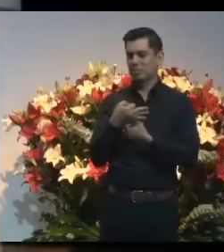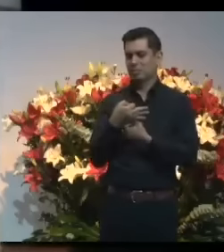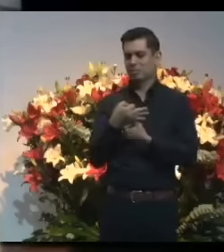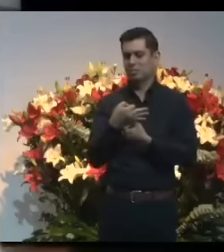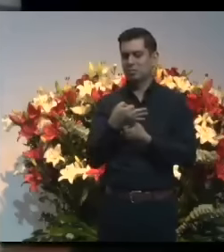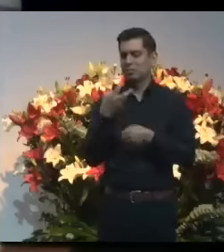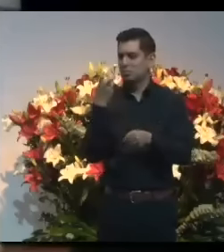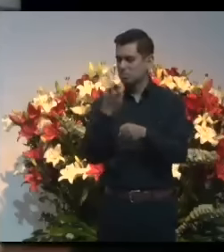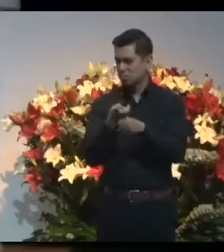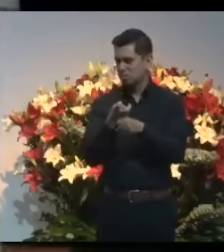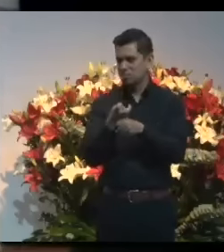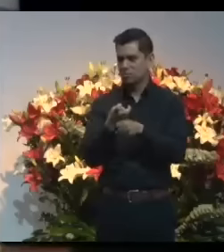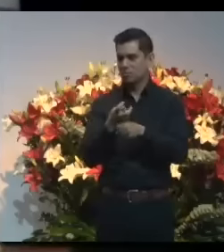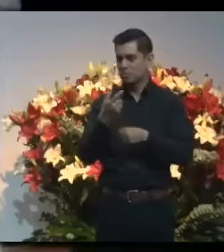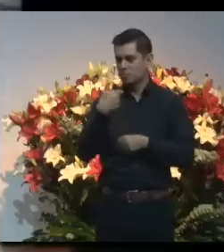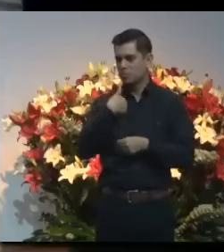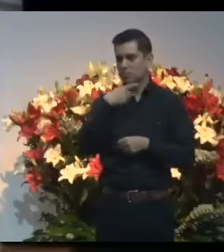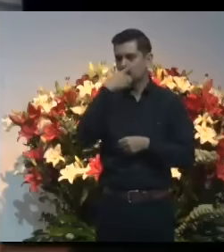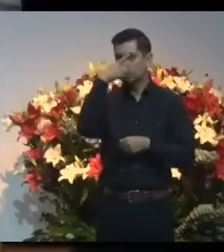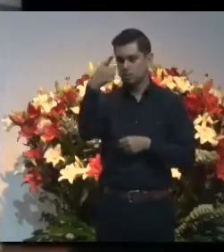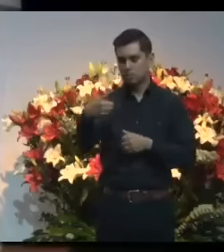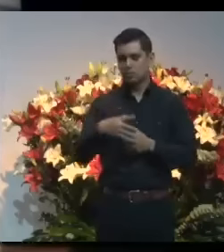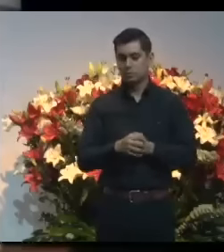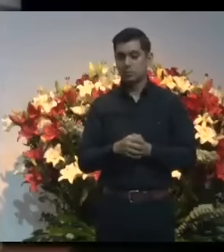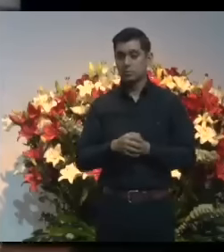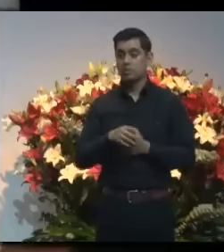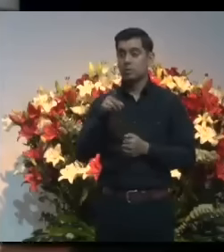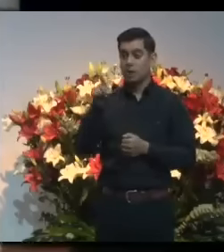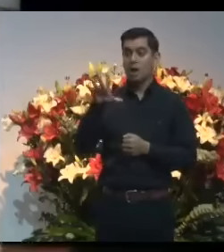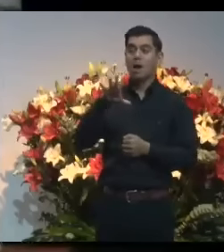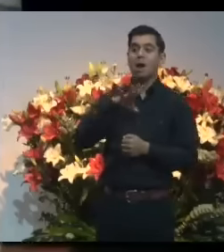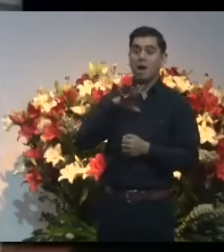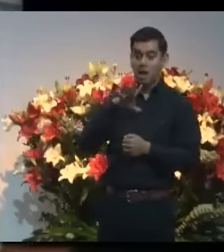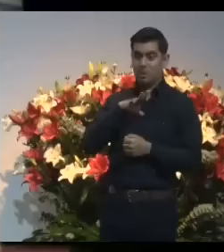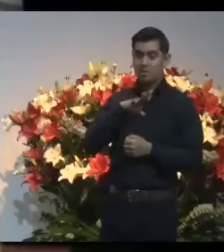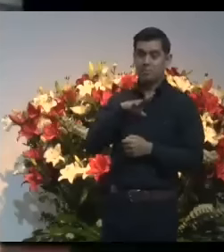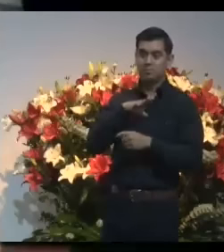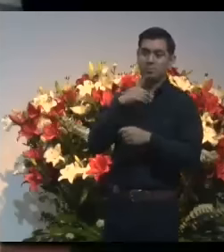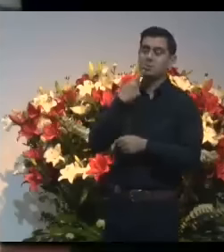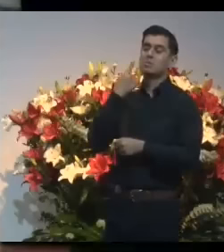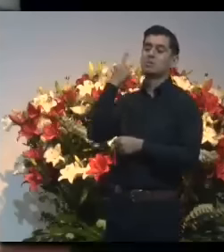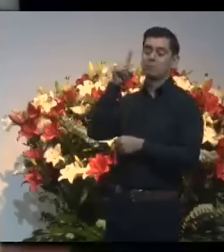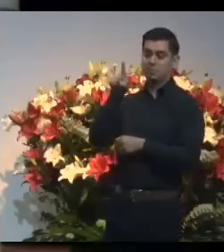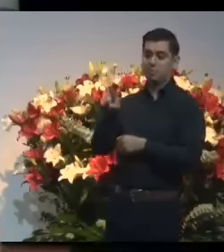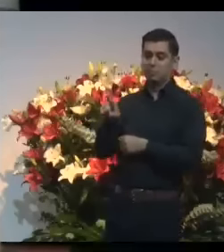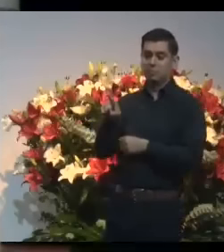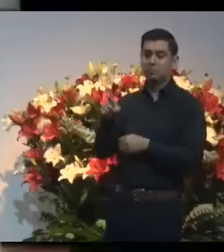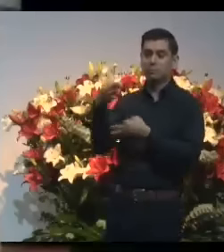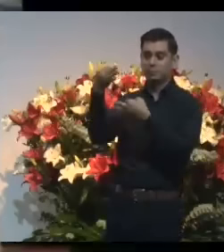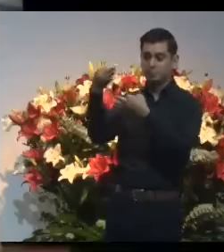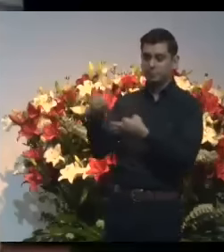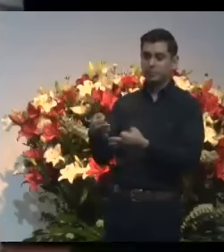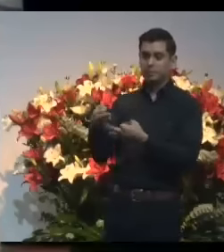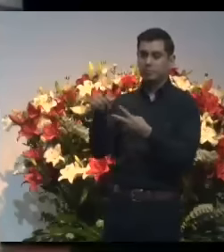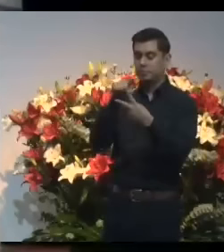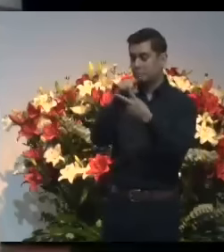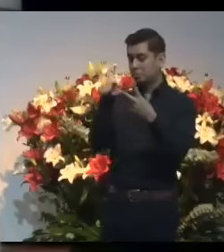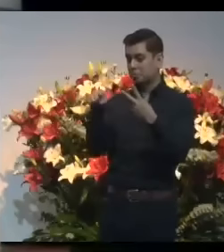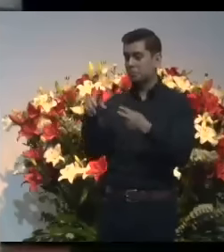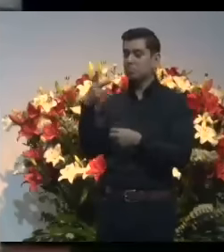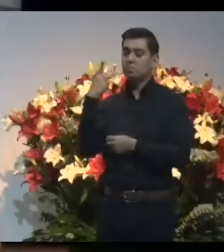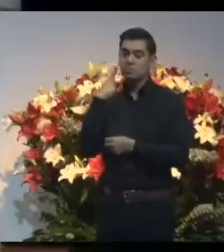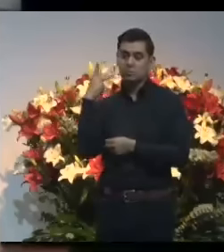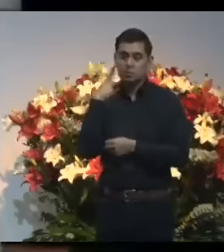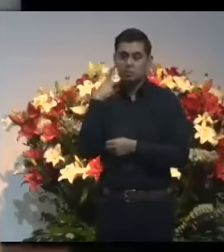caso, yo te diría, si hay algún delito que estos personajes de la